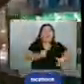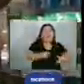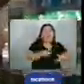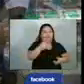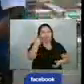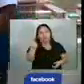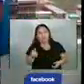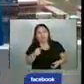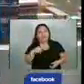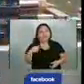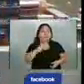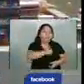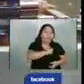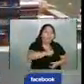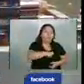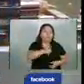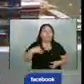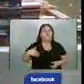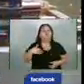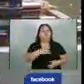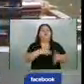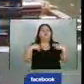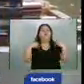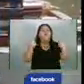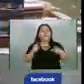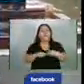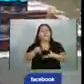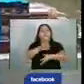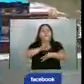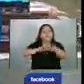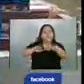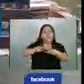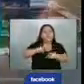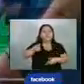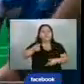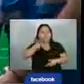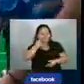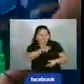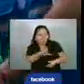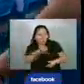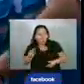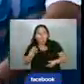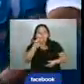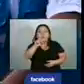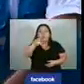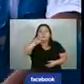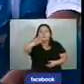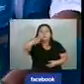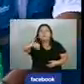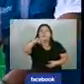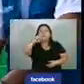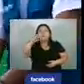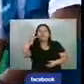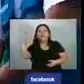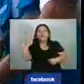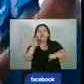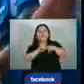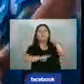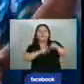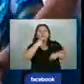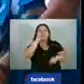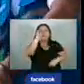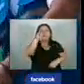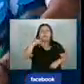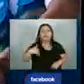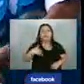personal del Ministerio de Salud, Medio Ambiente y la Policía Nacional Civil. El producto supera los $10,000 y, de acuerdo con el Ministerio